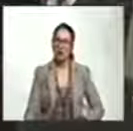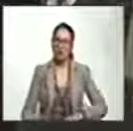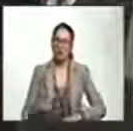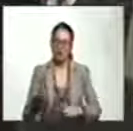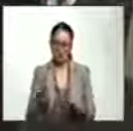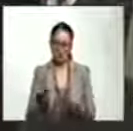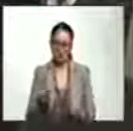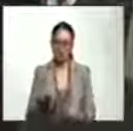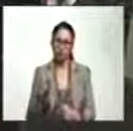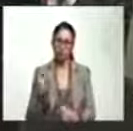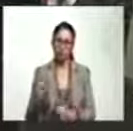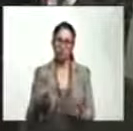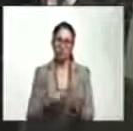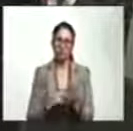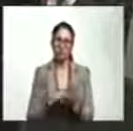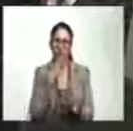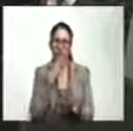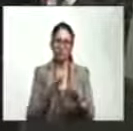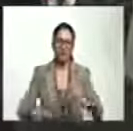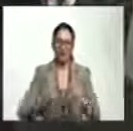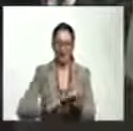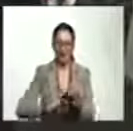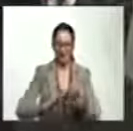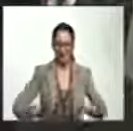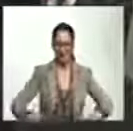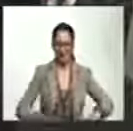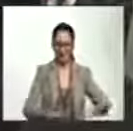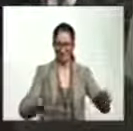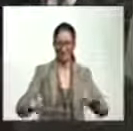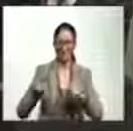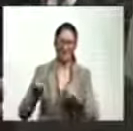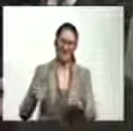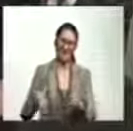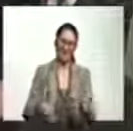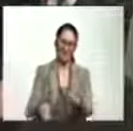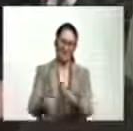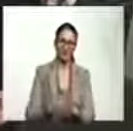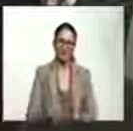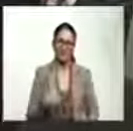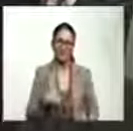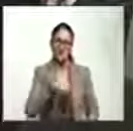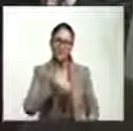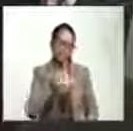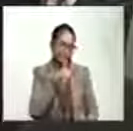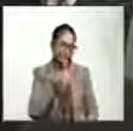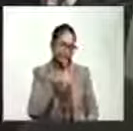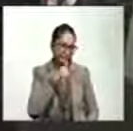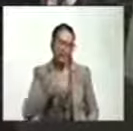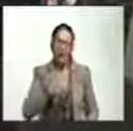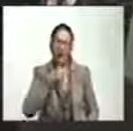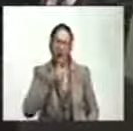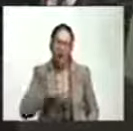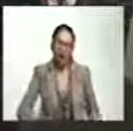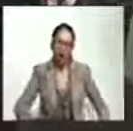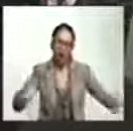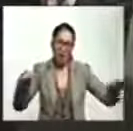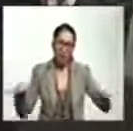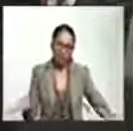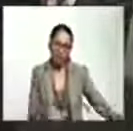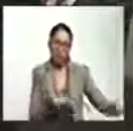años cuando no les dan sostenimiento. Y hemos tenido que sufrir tremendas inundaciones en ese distrito de